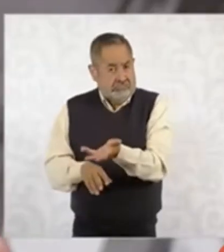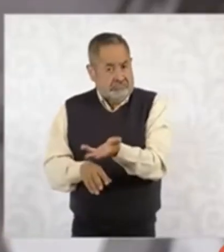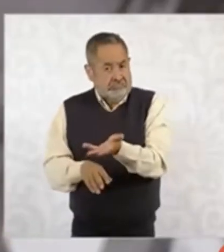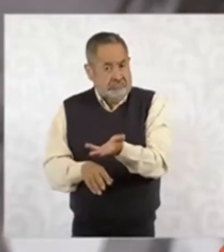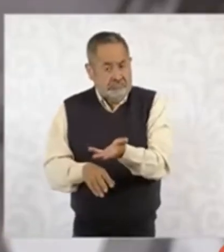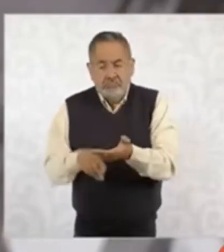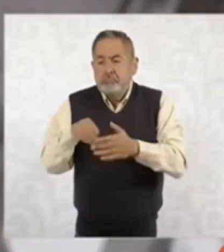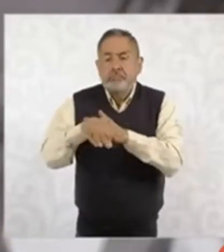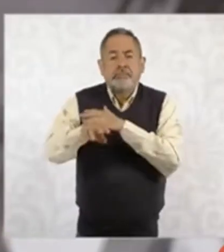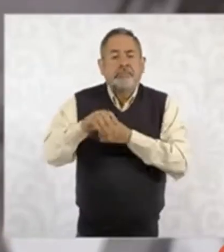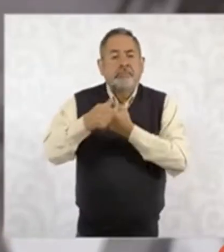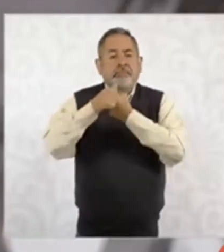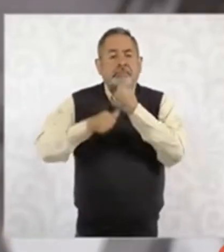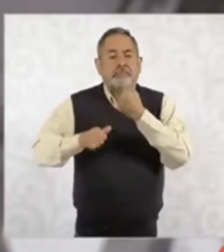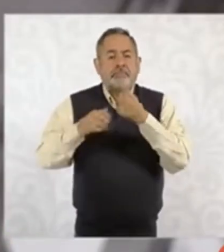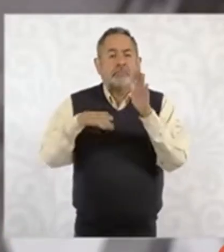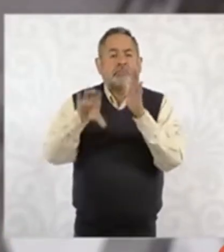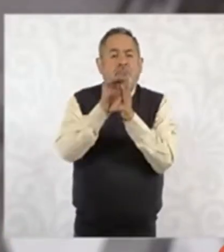quirófano.